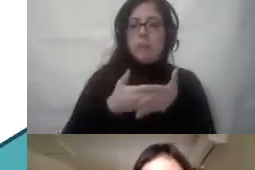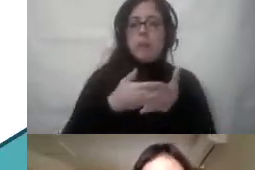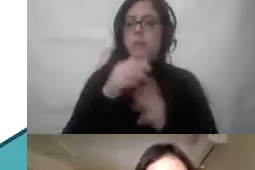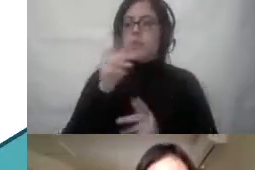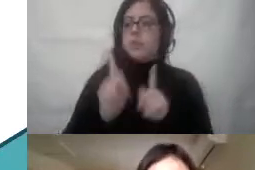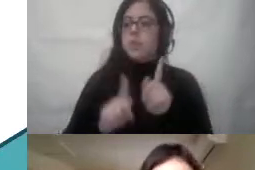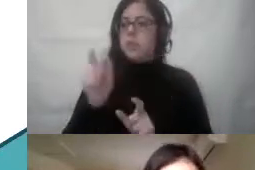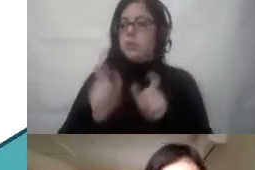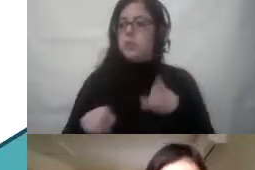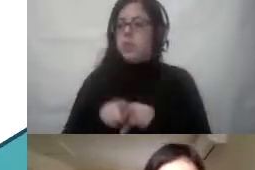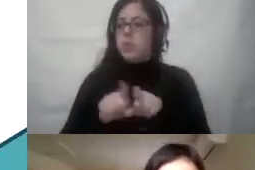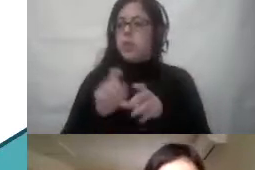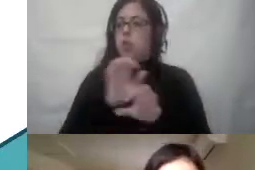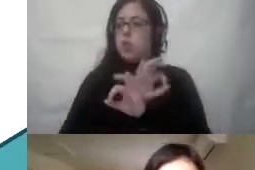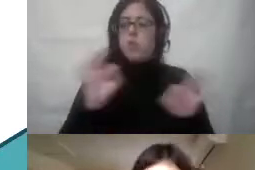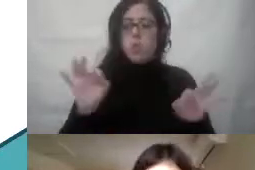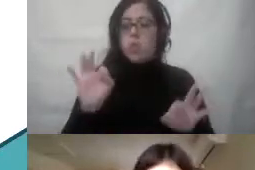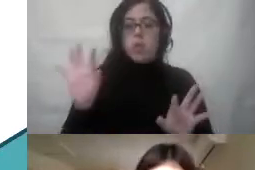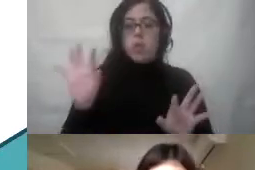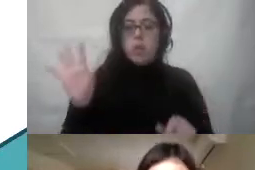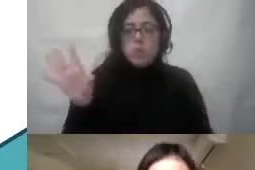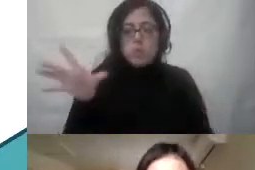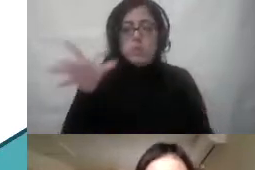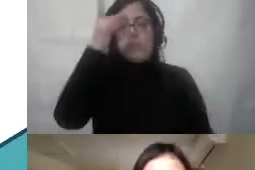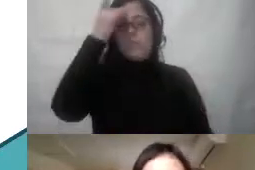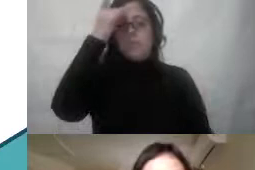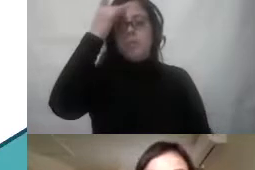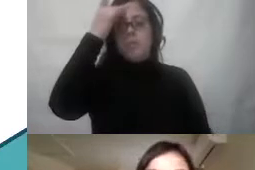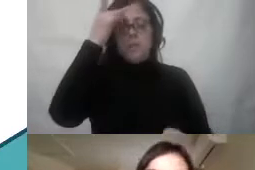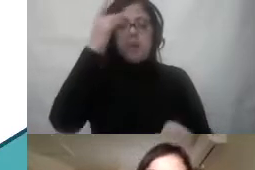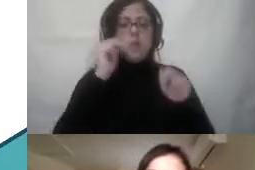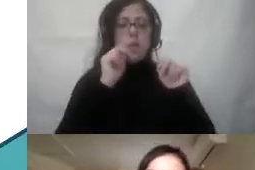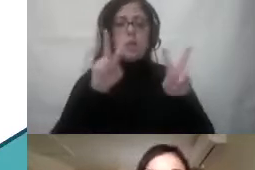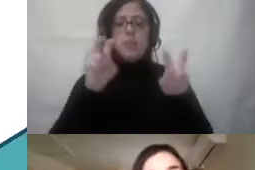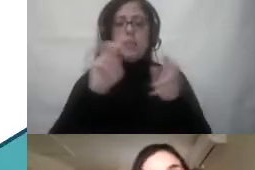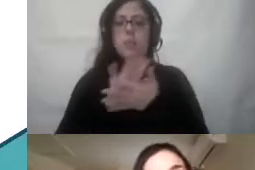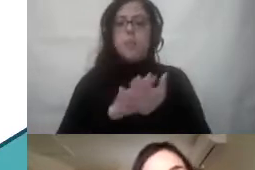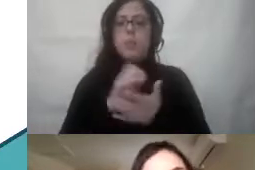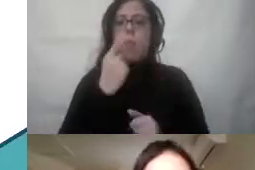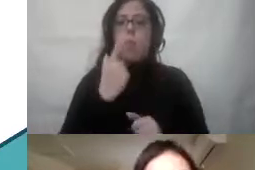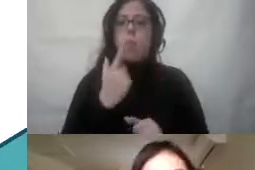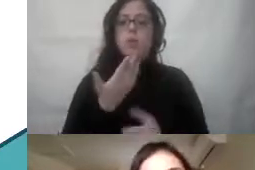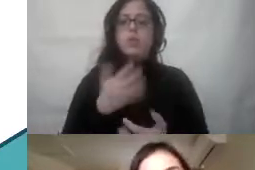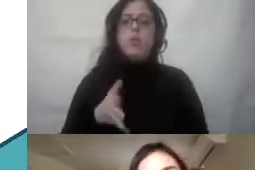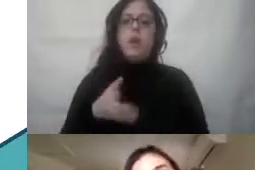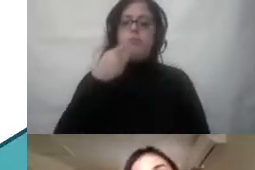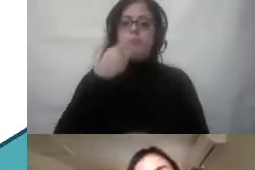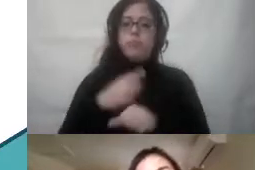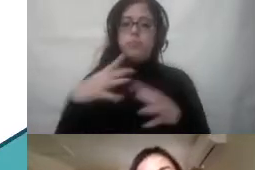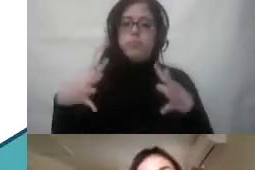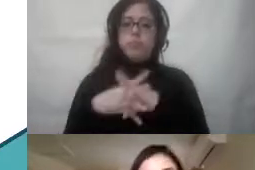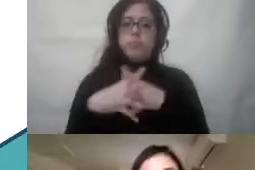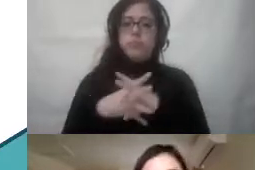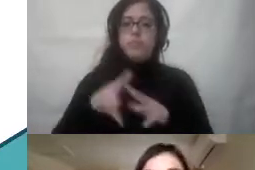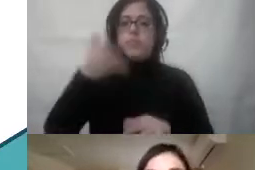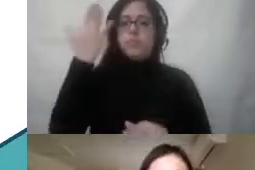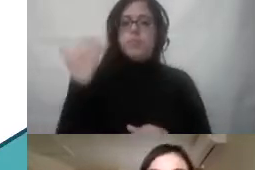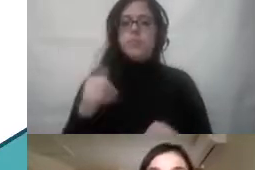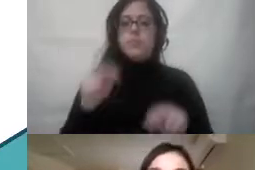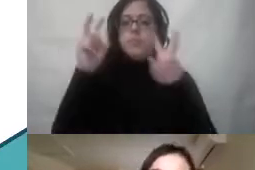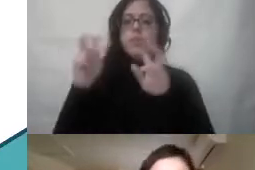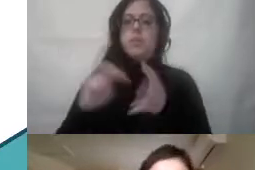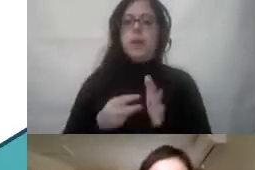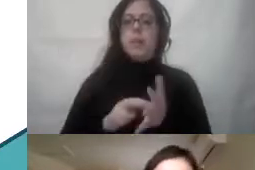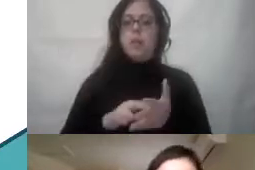nunca alcanzamos a ver los procesos de la dictadura militar, porque si bien estaba al final del currículum, era un tema que era conflictivo, entonces